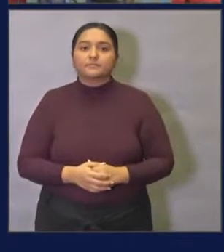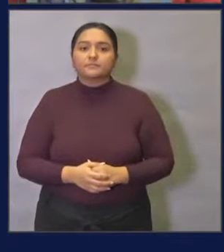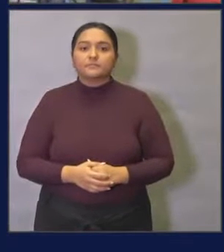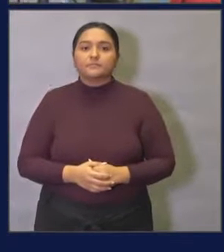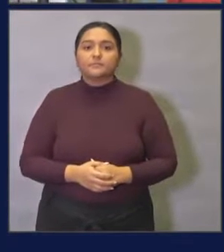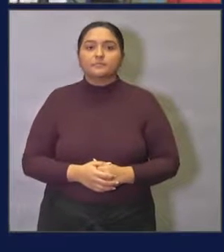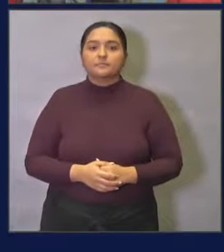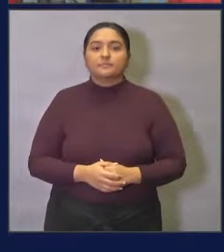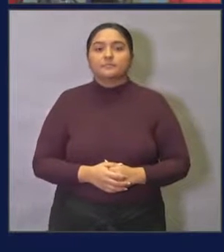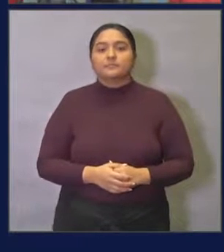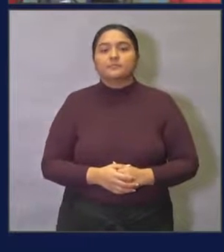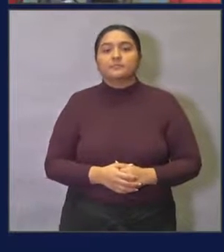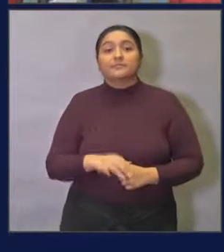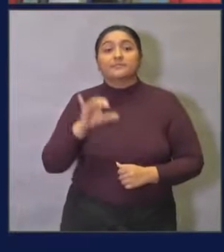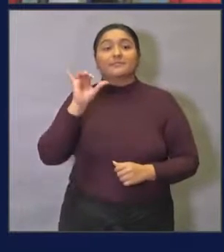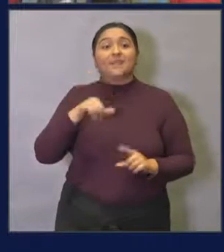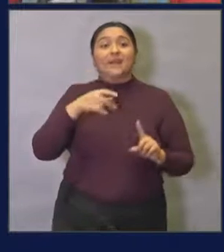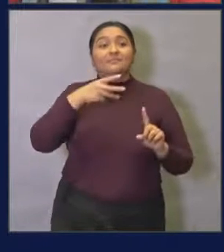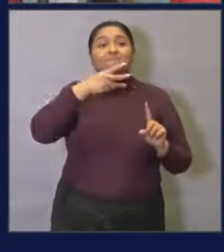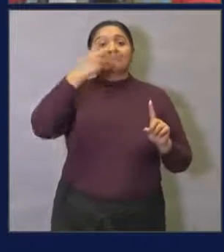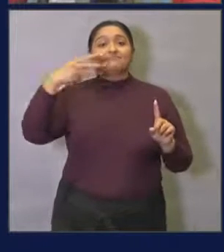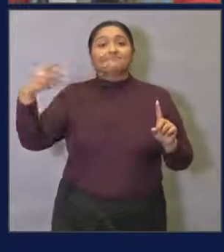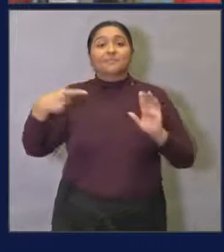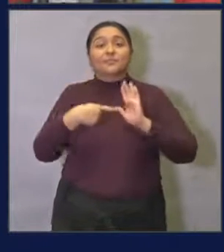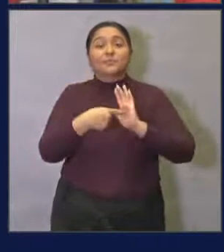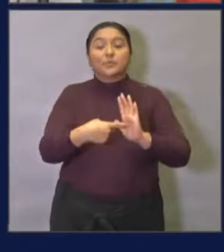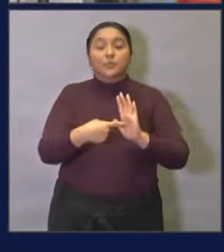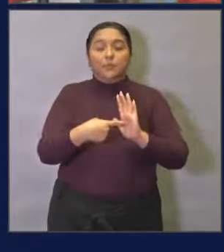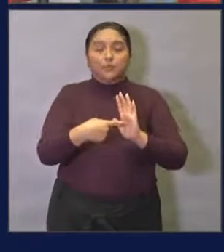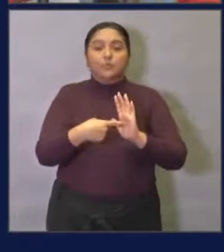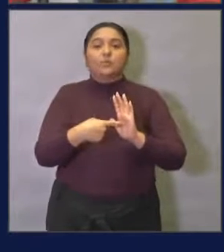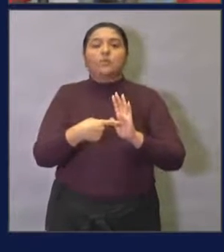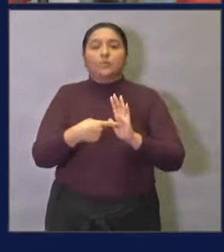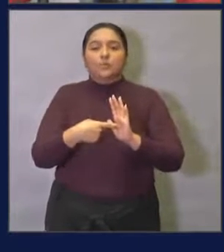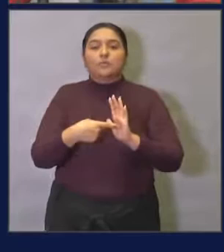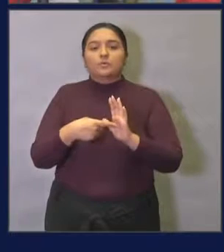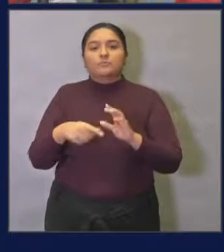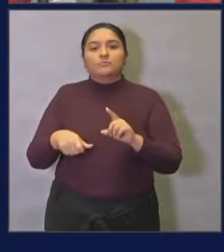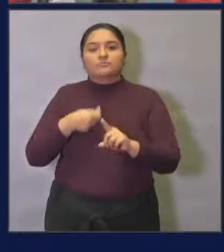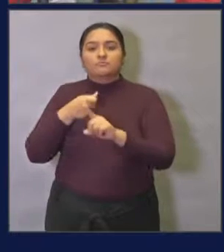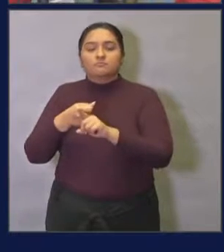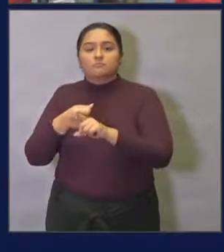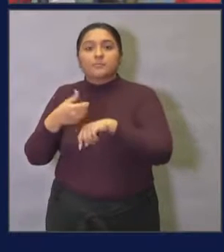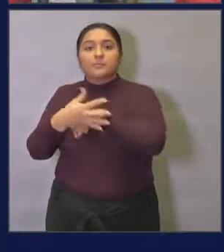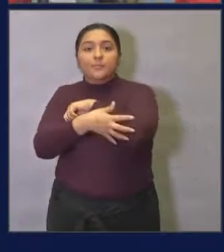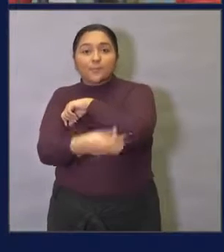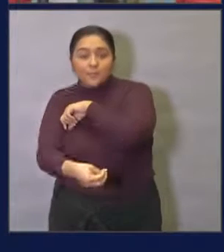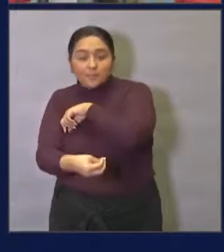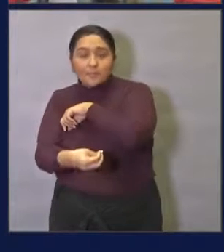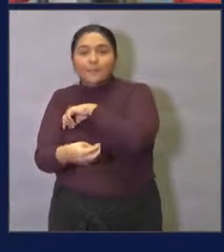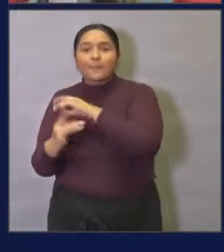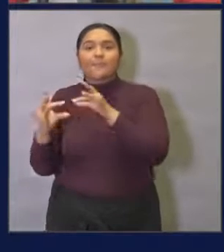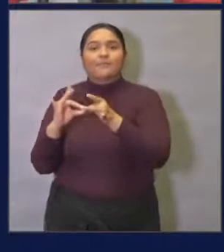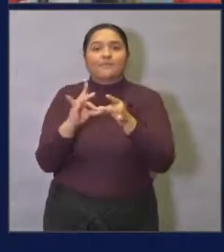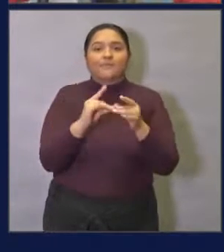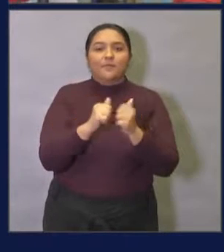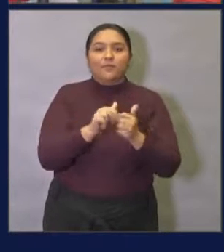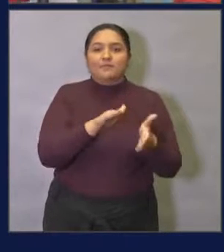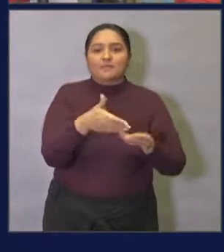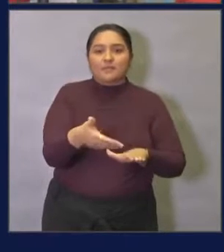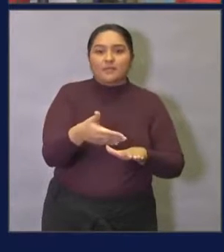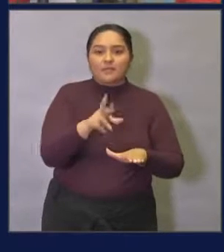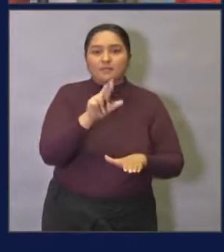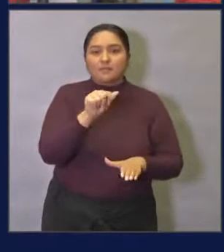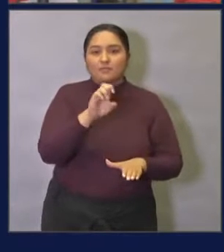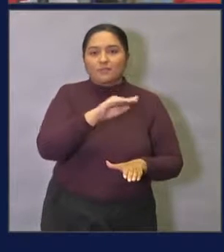En este gráfico mostramos el impacto del área de pobreza en las tasas de mortalidad. Aquellos residentes